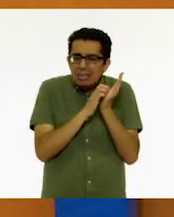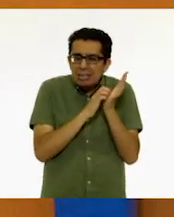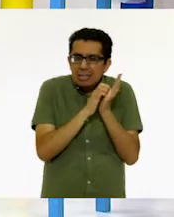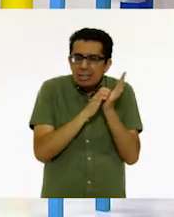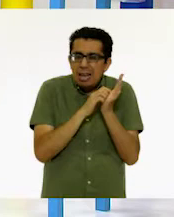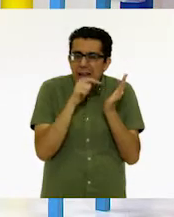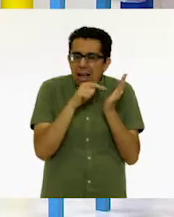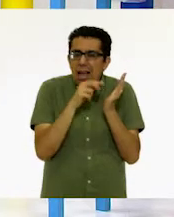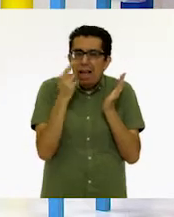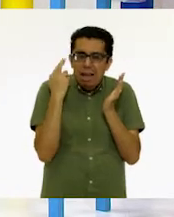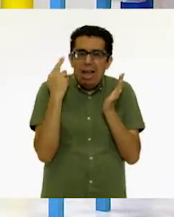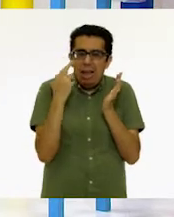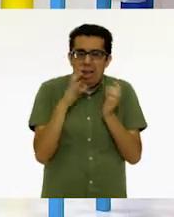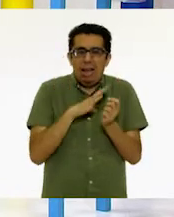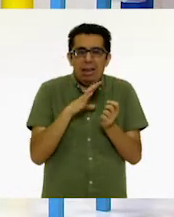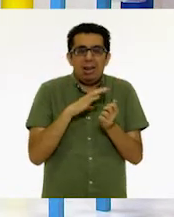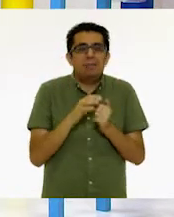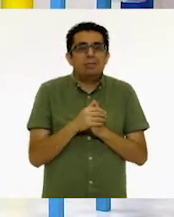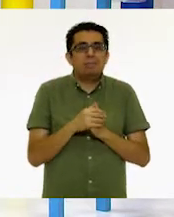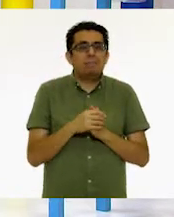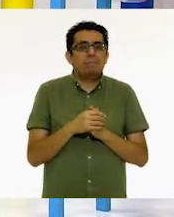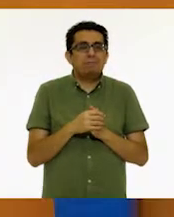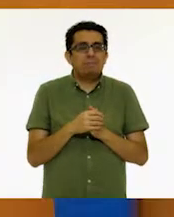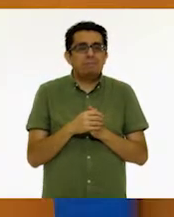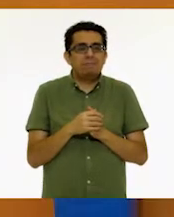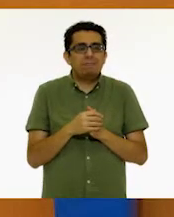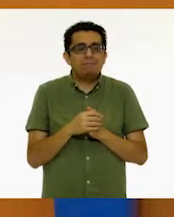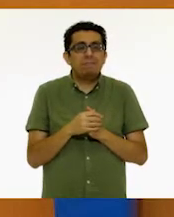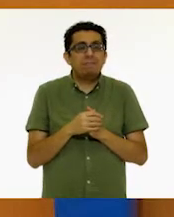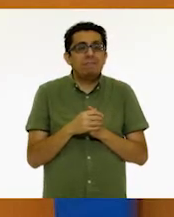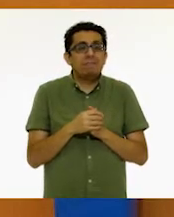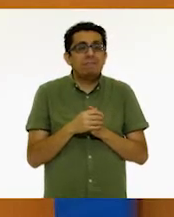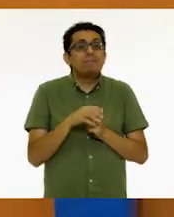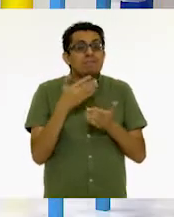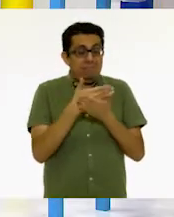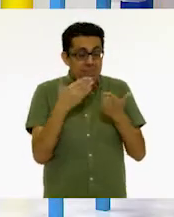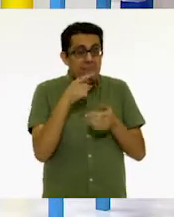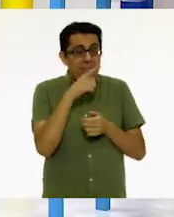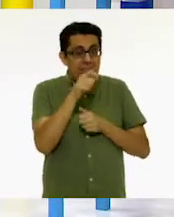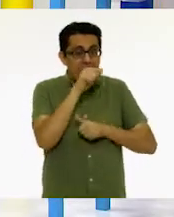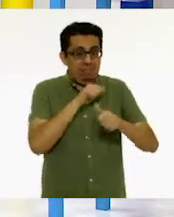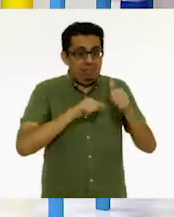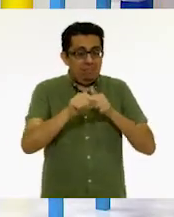¡Ay, sí, se oye! Sí. Vas. A ver, yo.